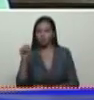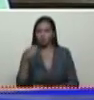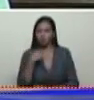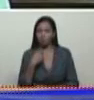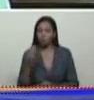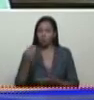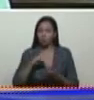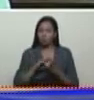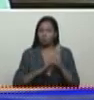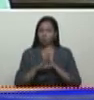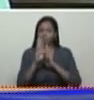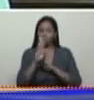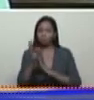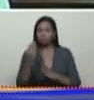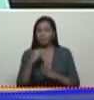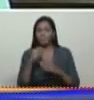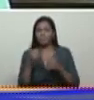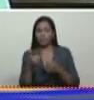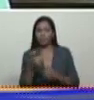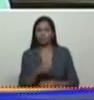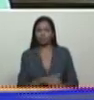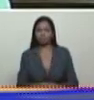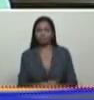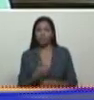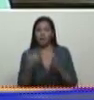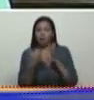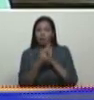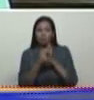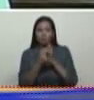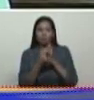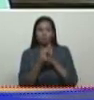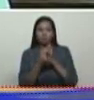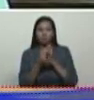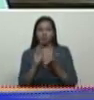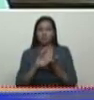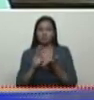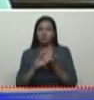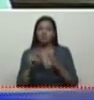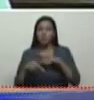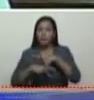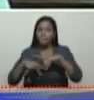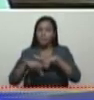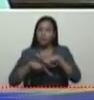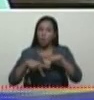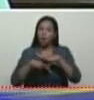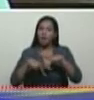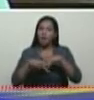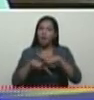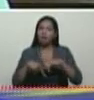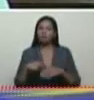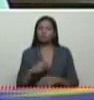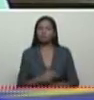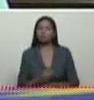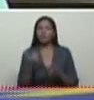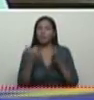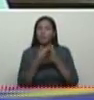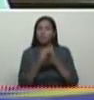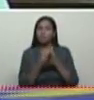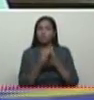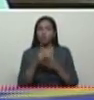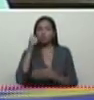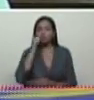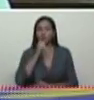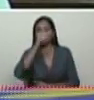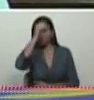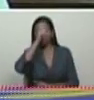hemos avanzado bastante bien. La vacunación en los centros de educación inicial, en la vacunación los sábados y